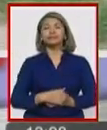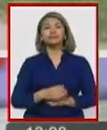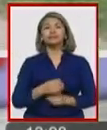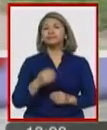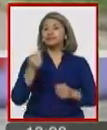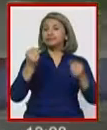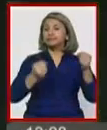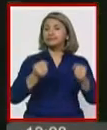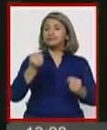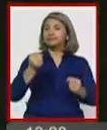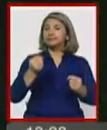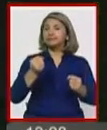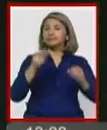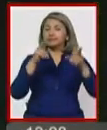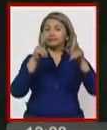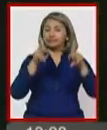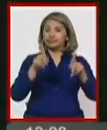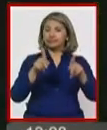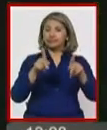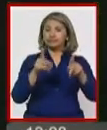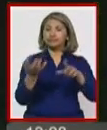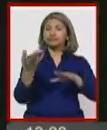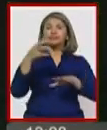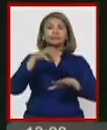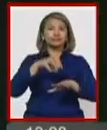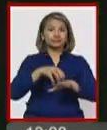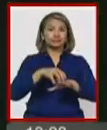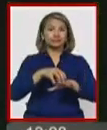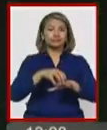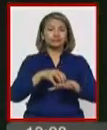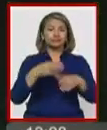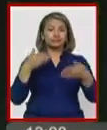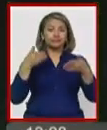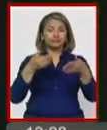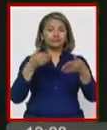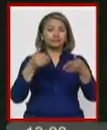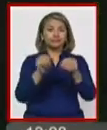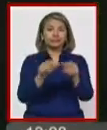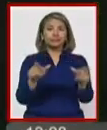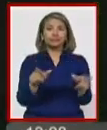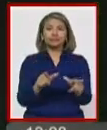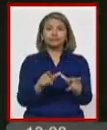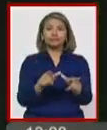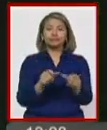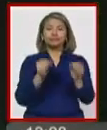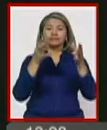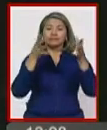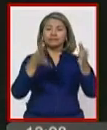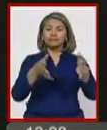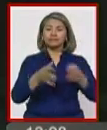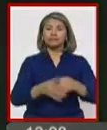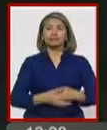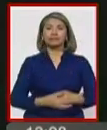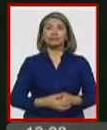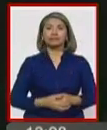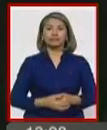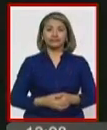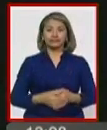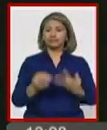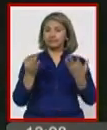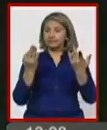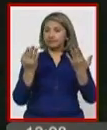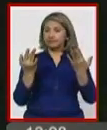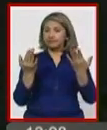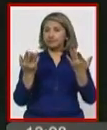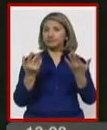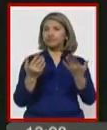motorizado en que también los delincuentes se llevaron, y a pocos metros del lugar también lo abandonaron. Se está a la espera